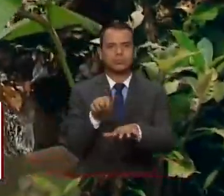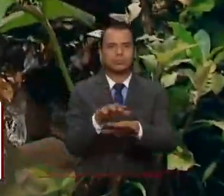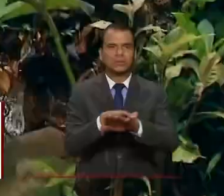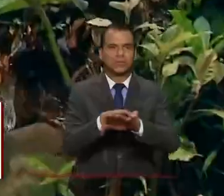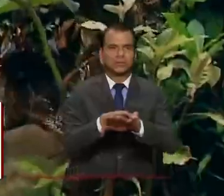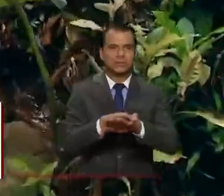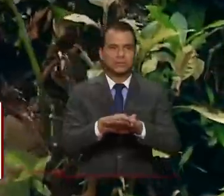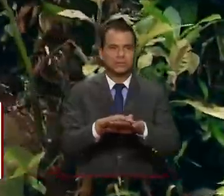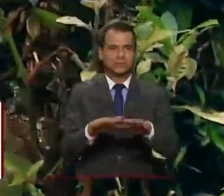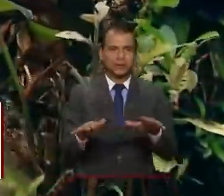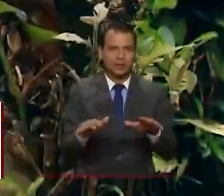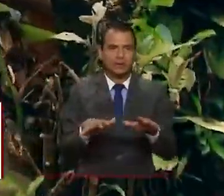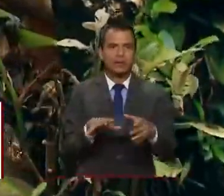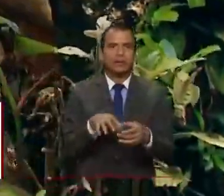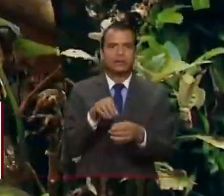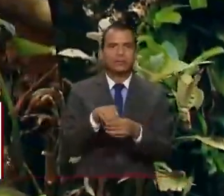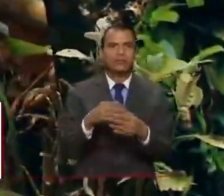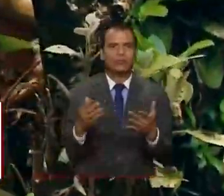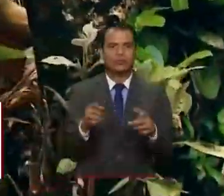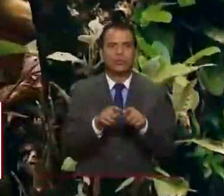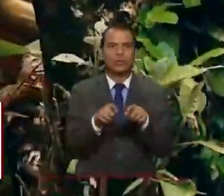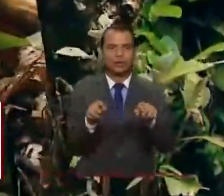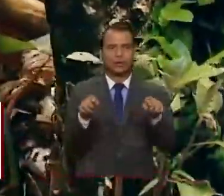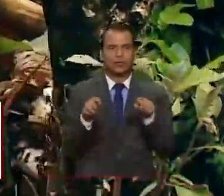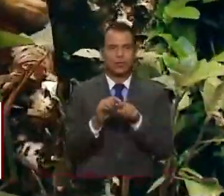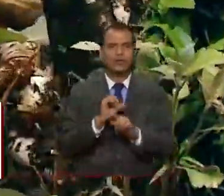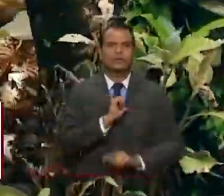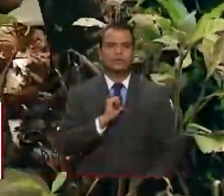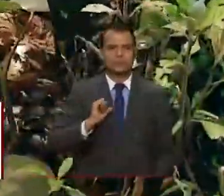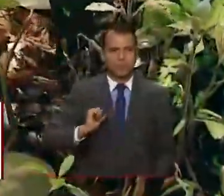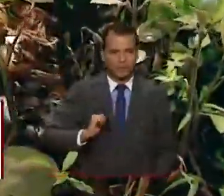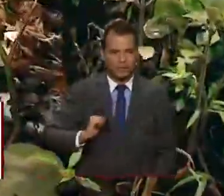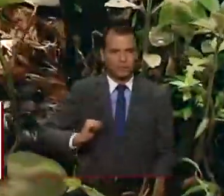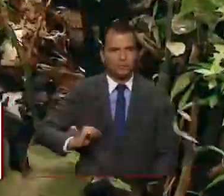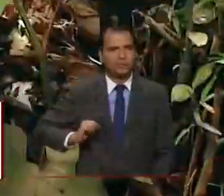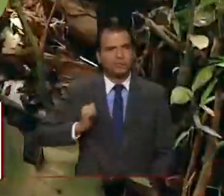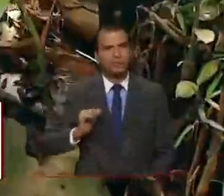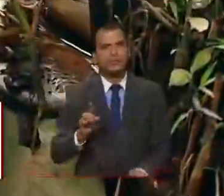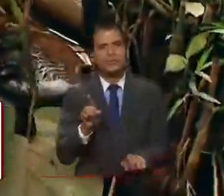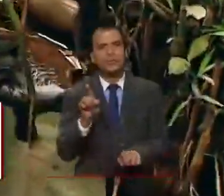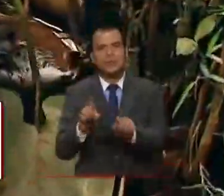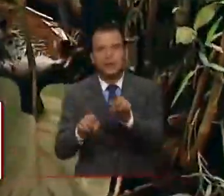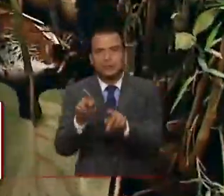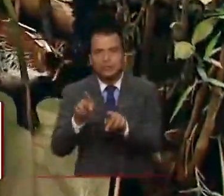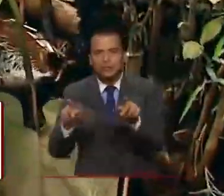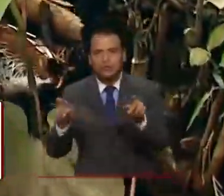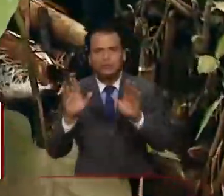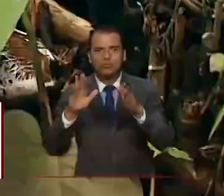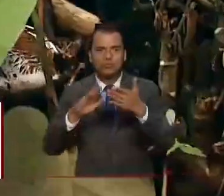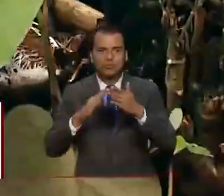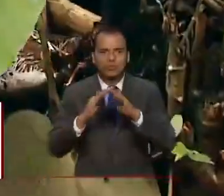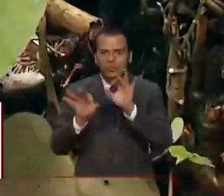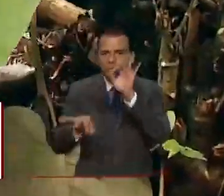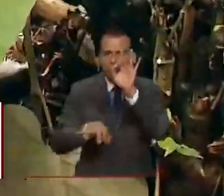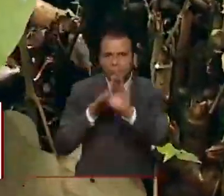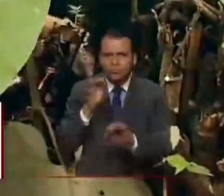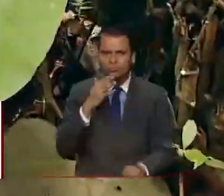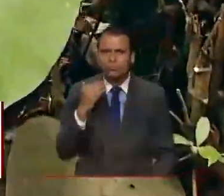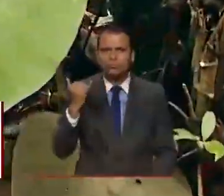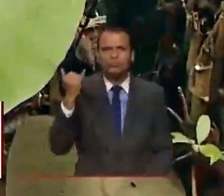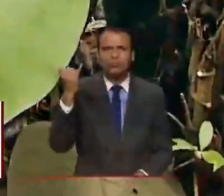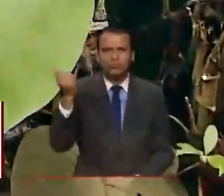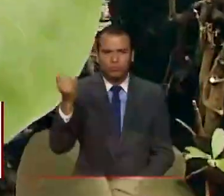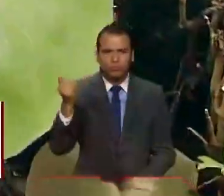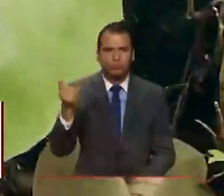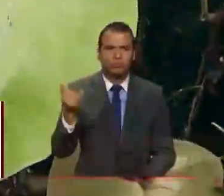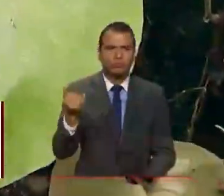encuentra en predios privados. Aquí, algún sector de la comunidad se da a la tarea de cuidar y preservar el entorno. Siempre